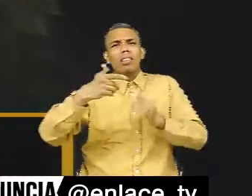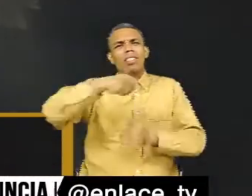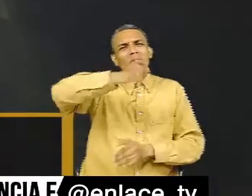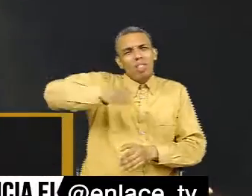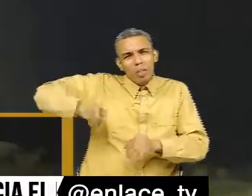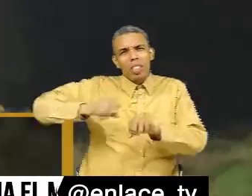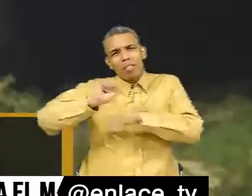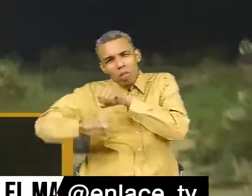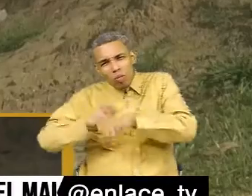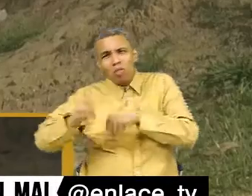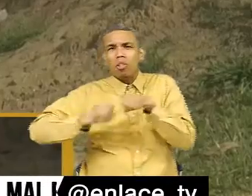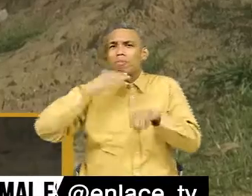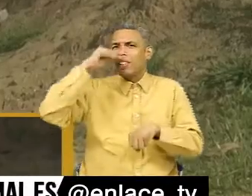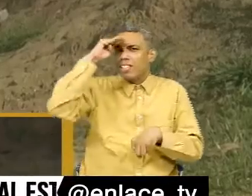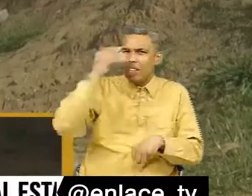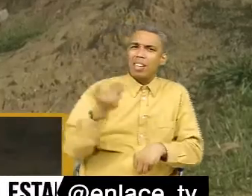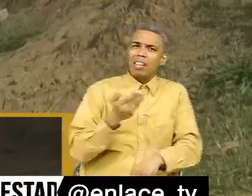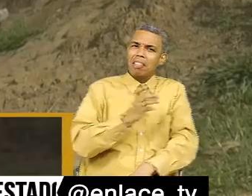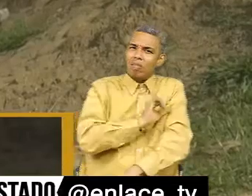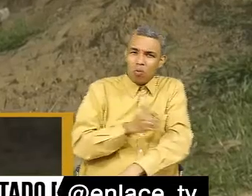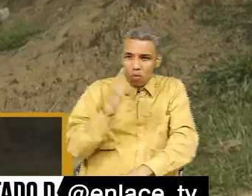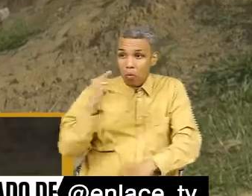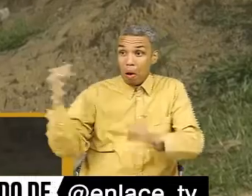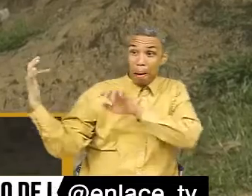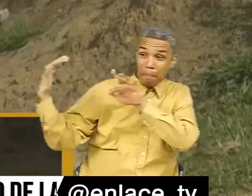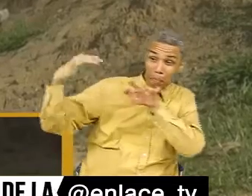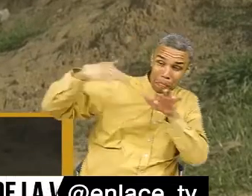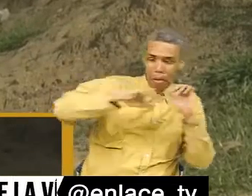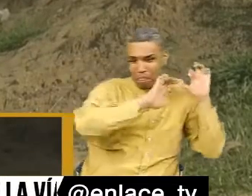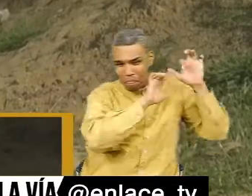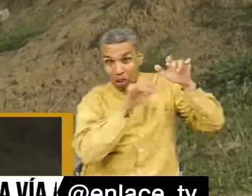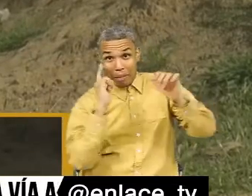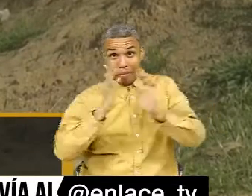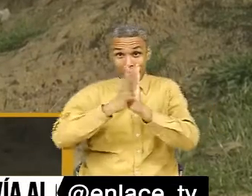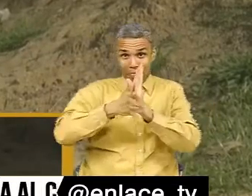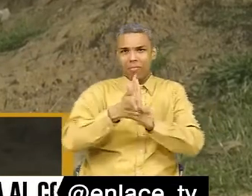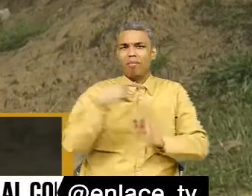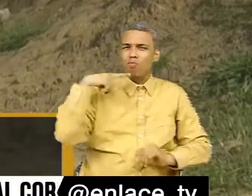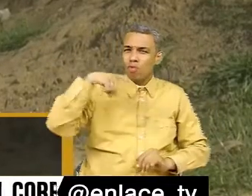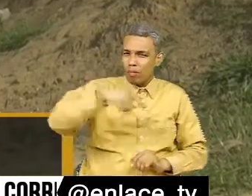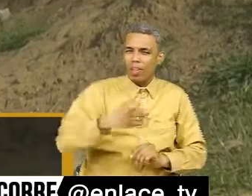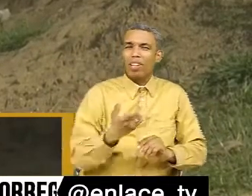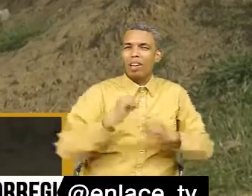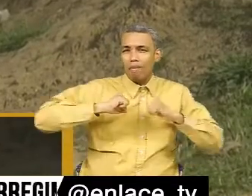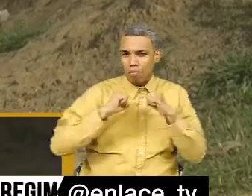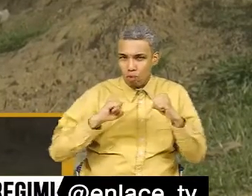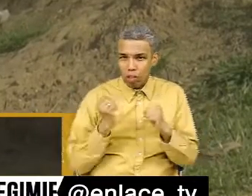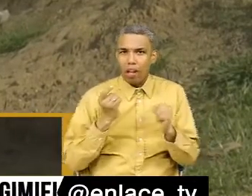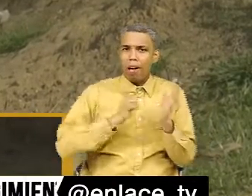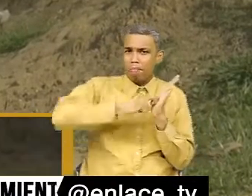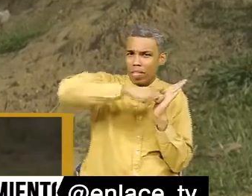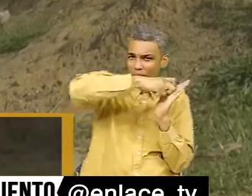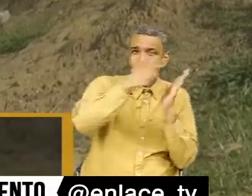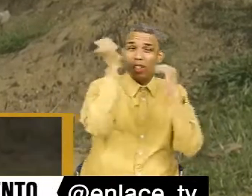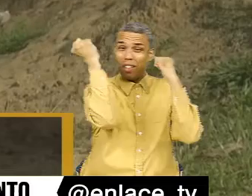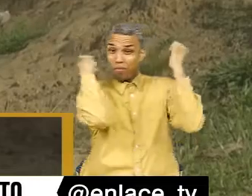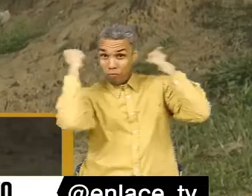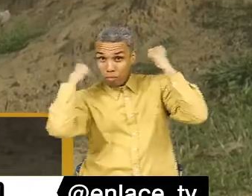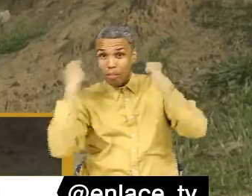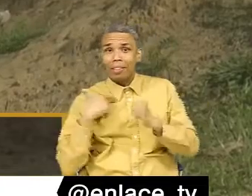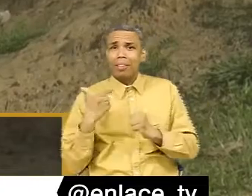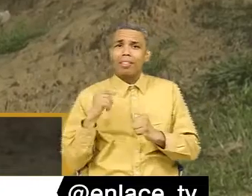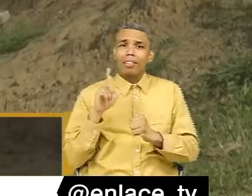diferentes regiones. Y me ha confirmado gente de Medellín, de Bogotá, de todo Bucaramanga, de Piedecuesta, Girón. Entonces el